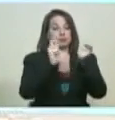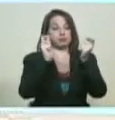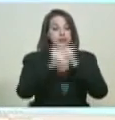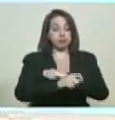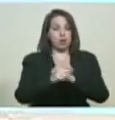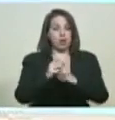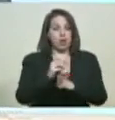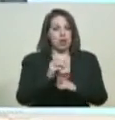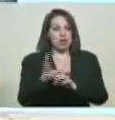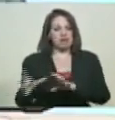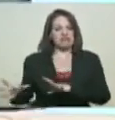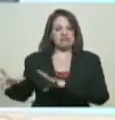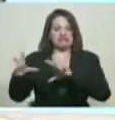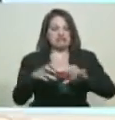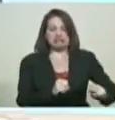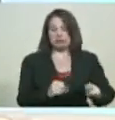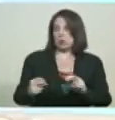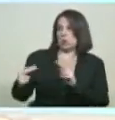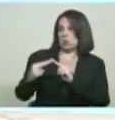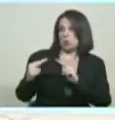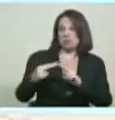capitalismo que ha conocido